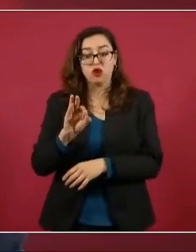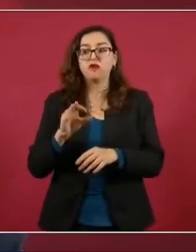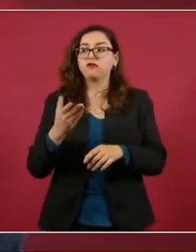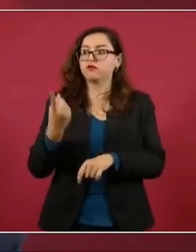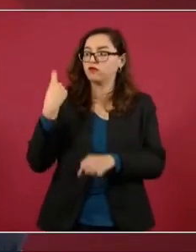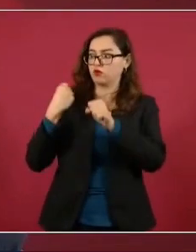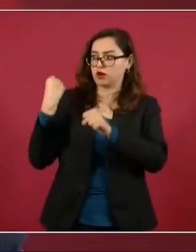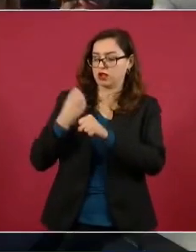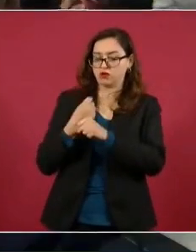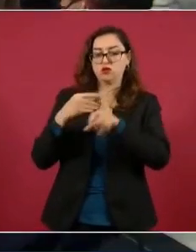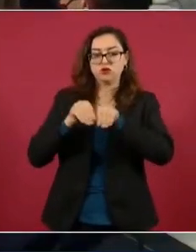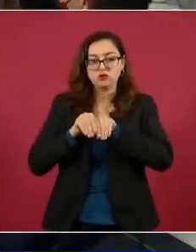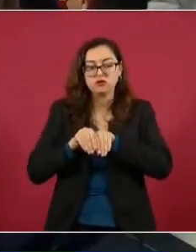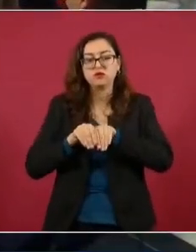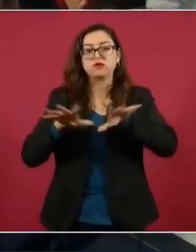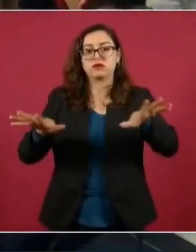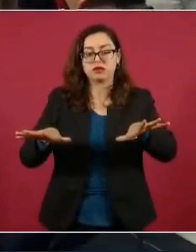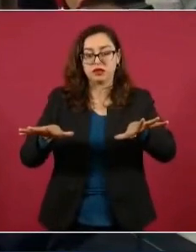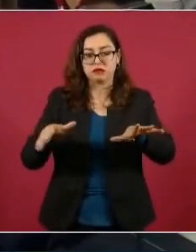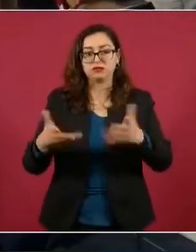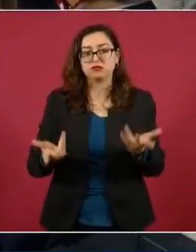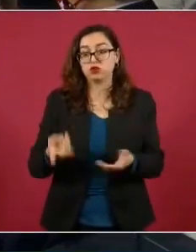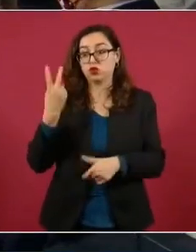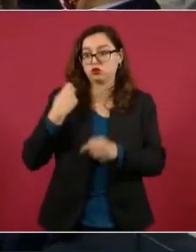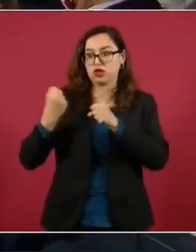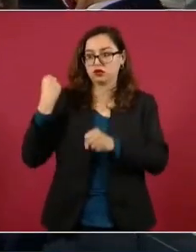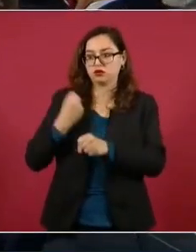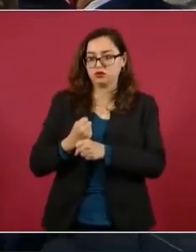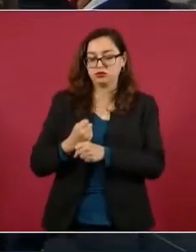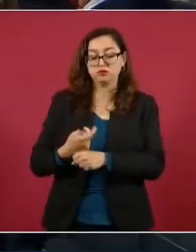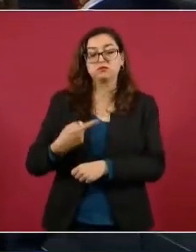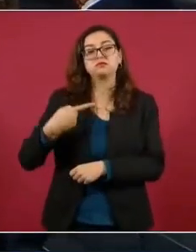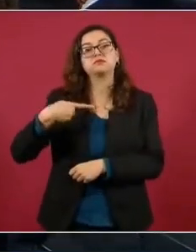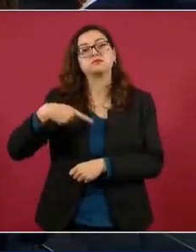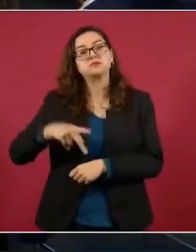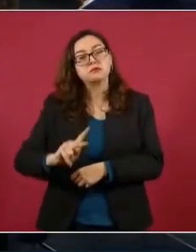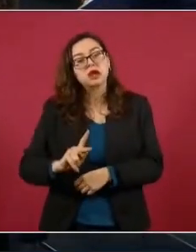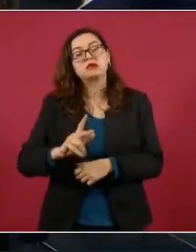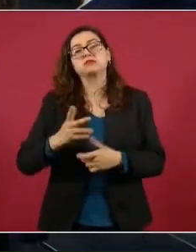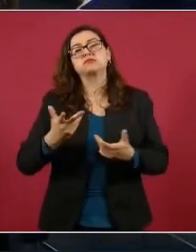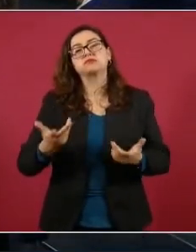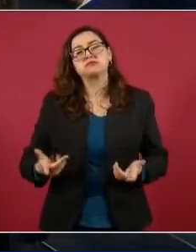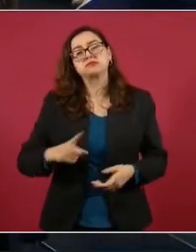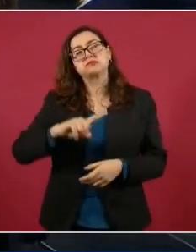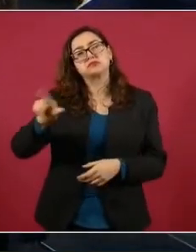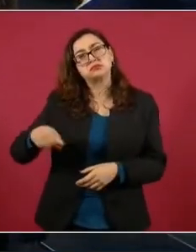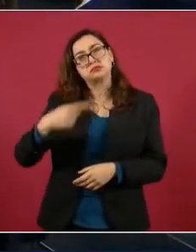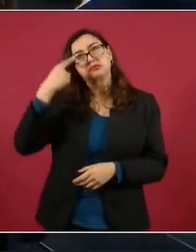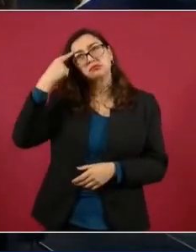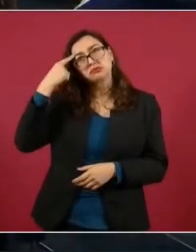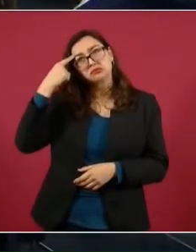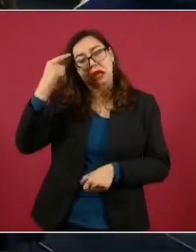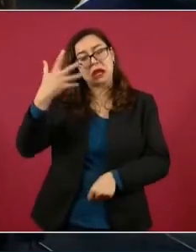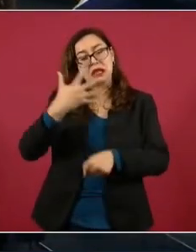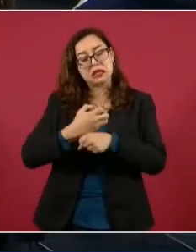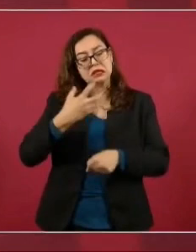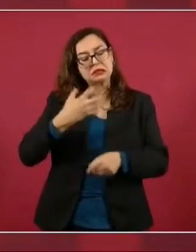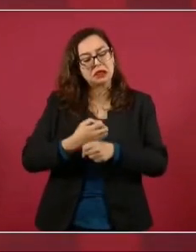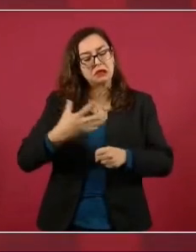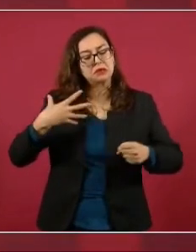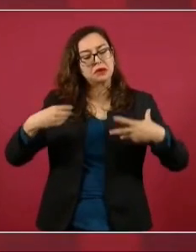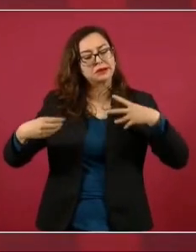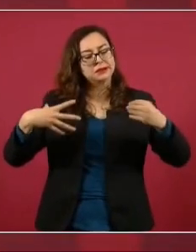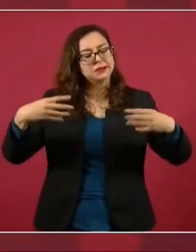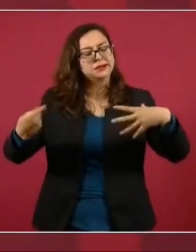del año pasado, antepasado ya. Pero vino la 5ª ola y desde luego consideramos que era inoportuno que ese fuera el momento